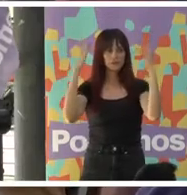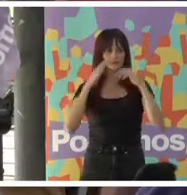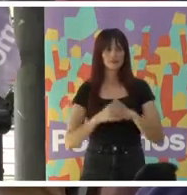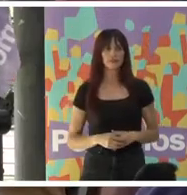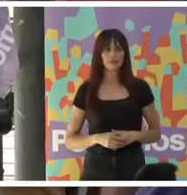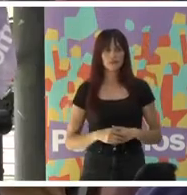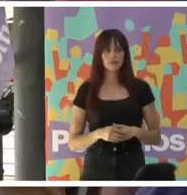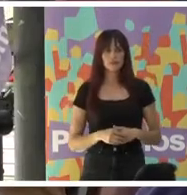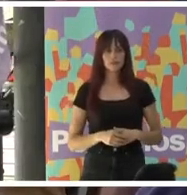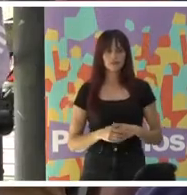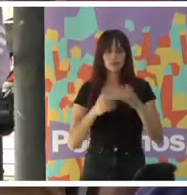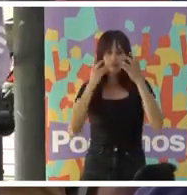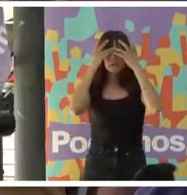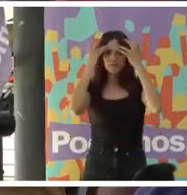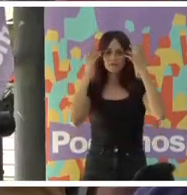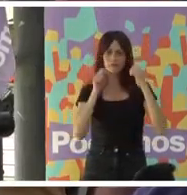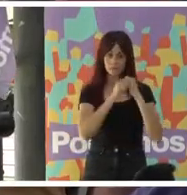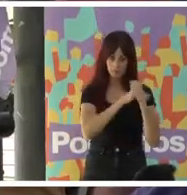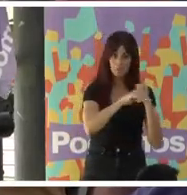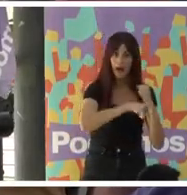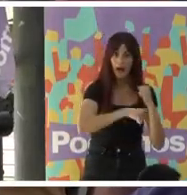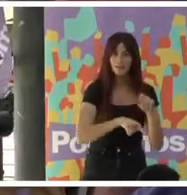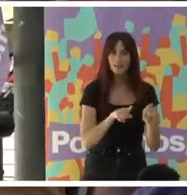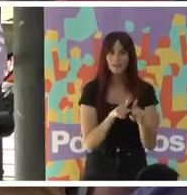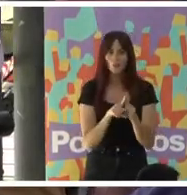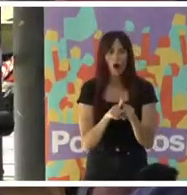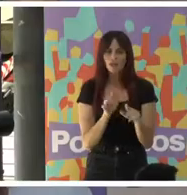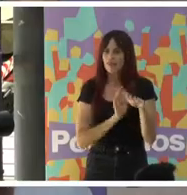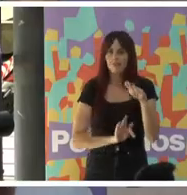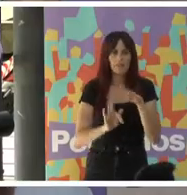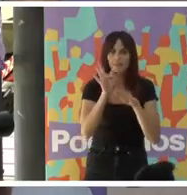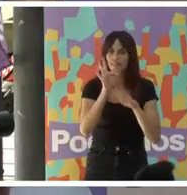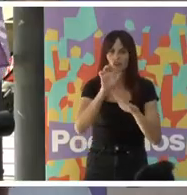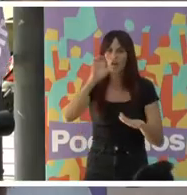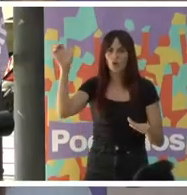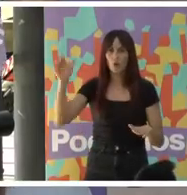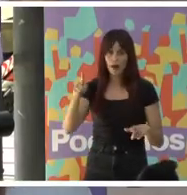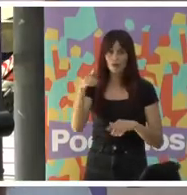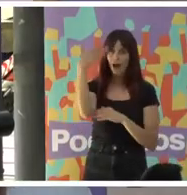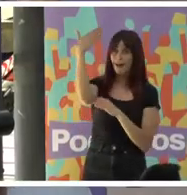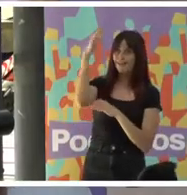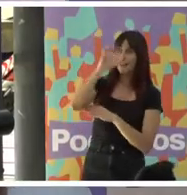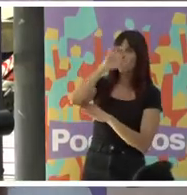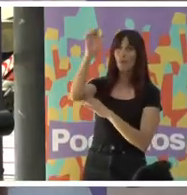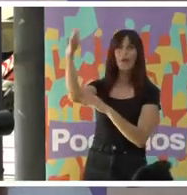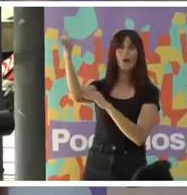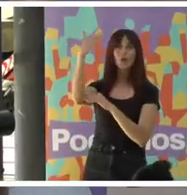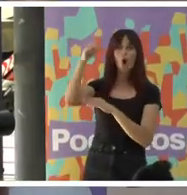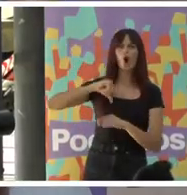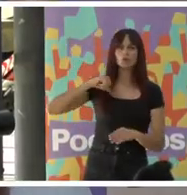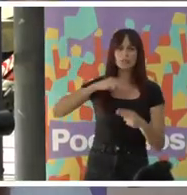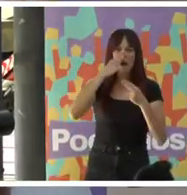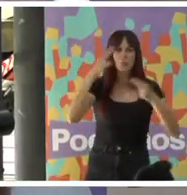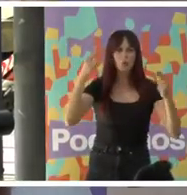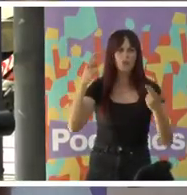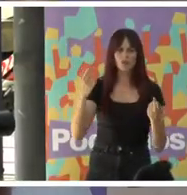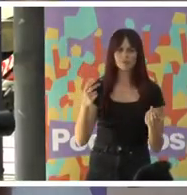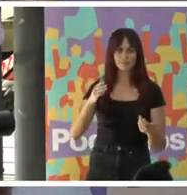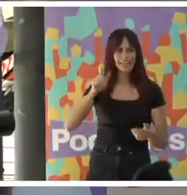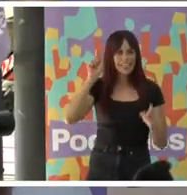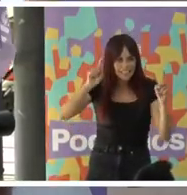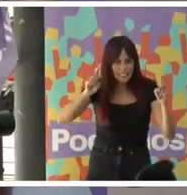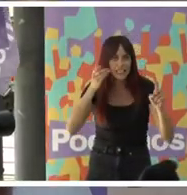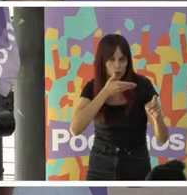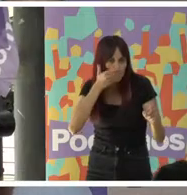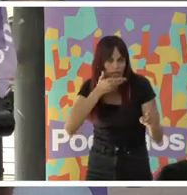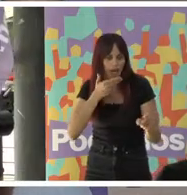Porque nuestras aguas se han convertido en el gran cementerio de Europa. Quiero una bandera europea que ondee en un hospital público, en una escuela,